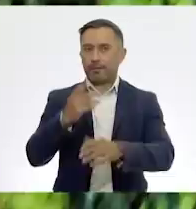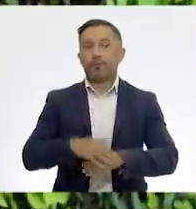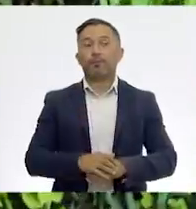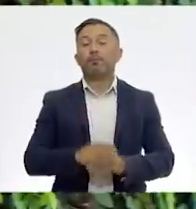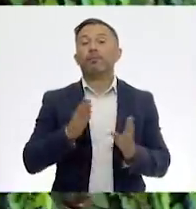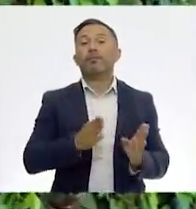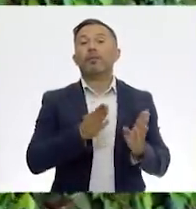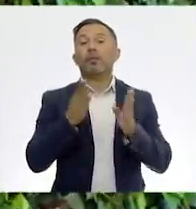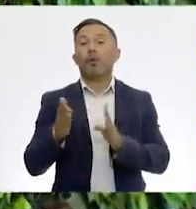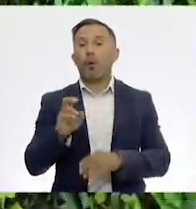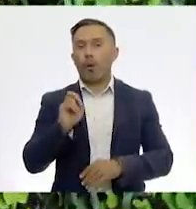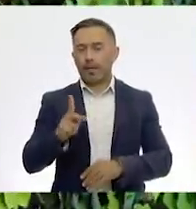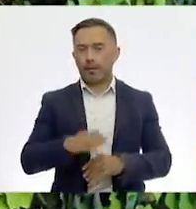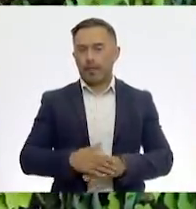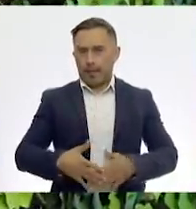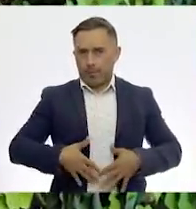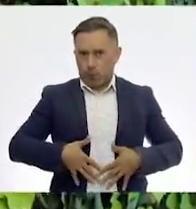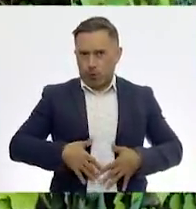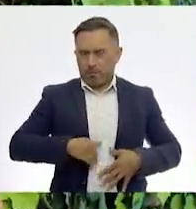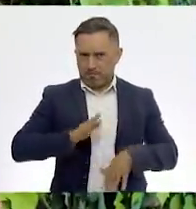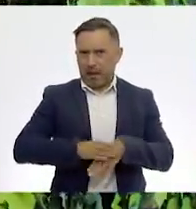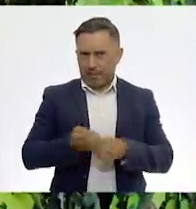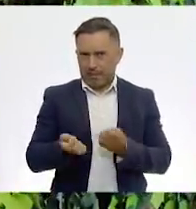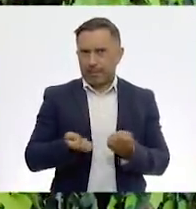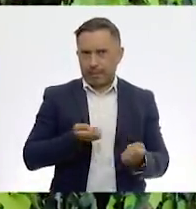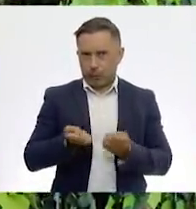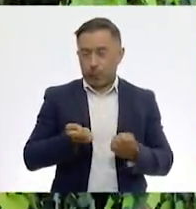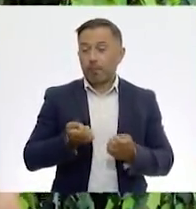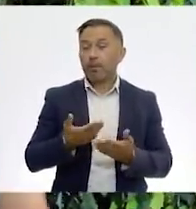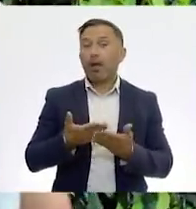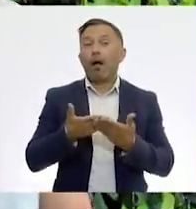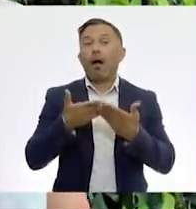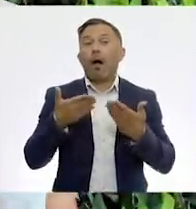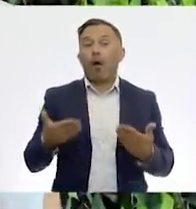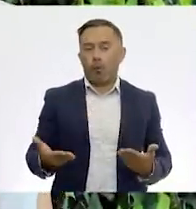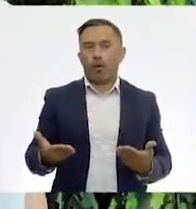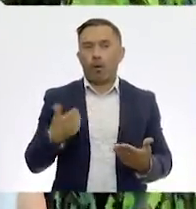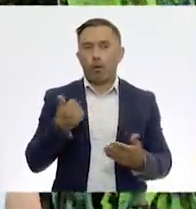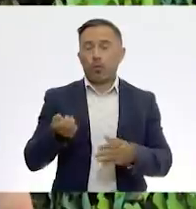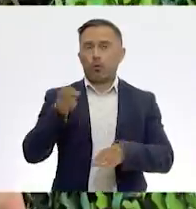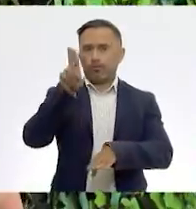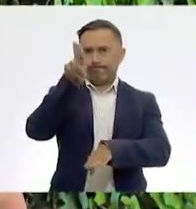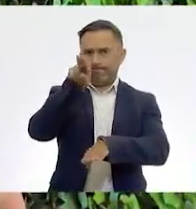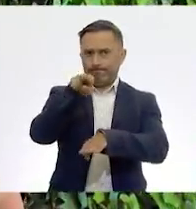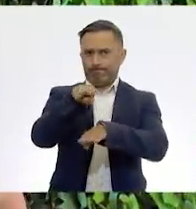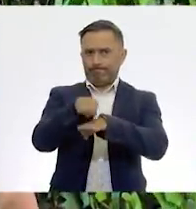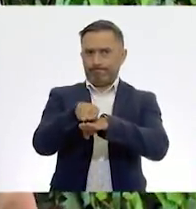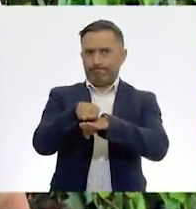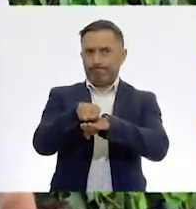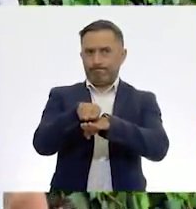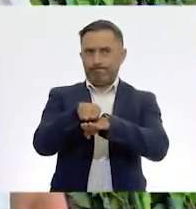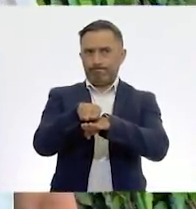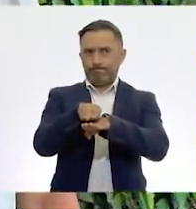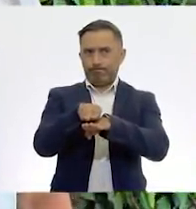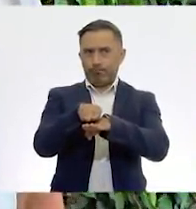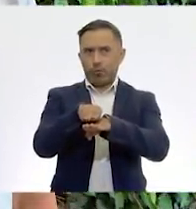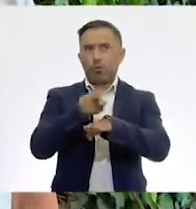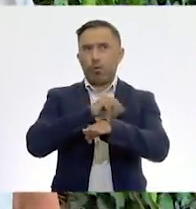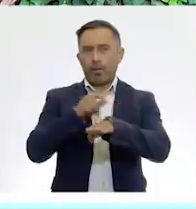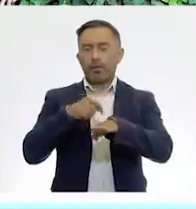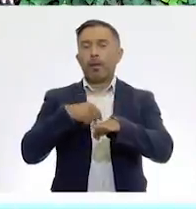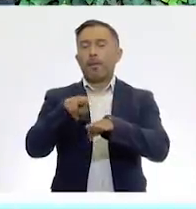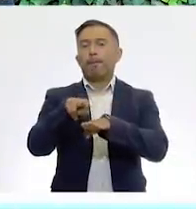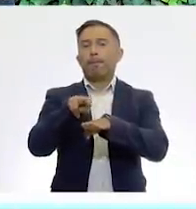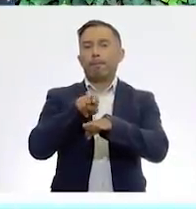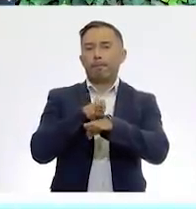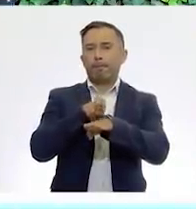seguimos trabajando el abdomen. Lo que vamos a hacer, Yair, en esta ocasión nos vamos a acostar totalmente y vamos a flexionar y estirar nuestras